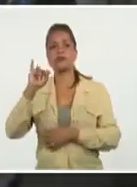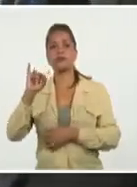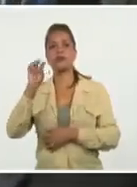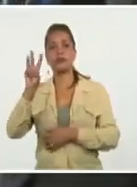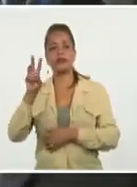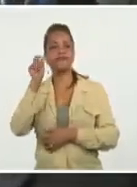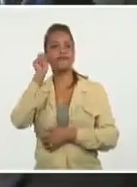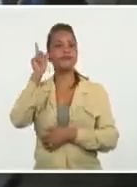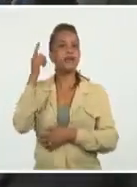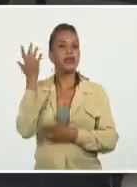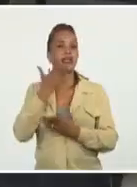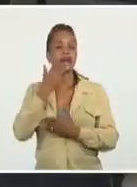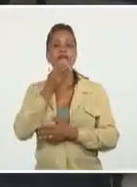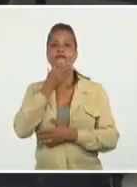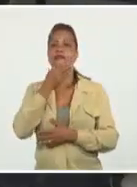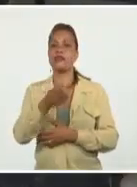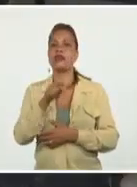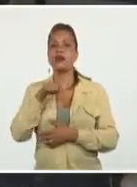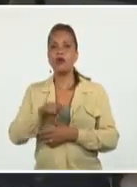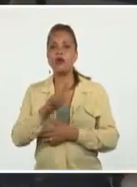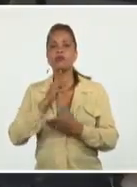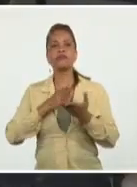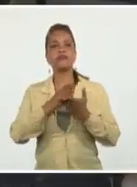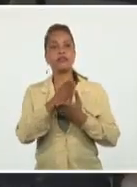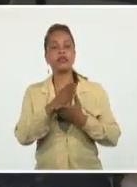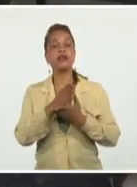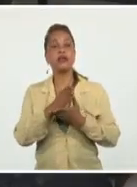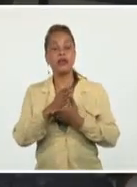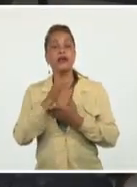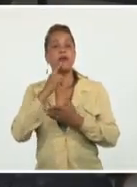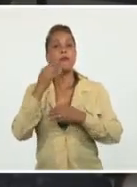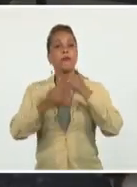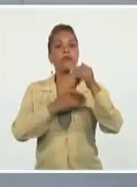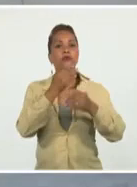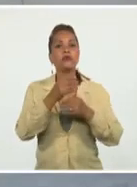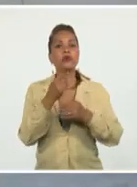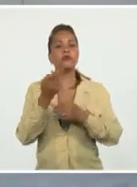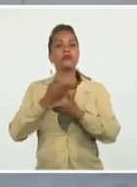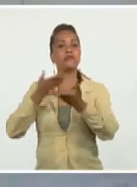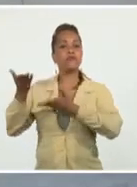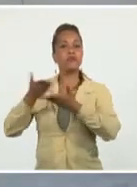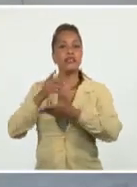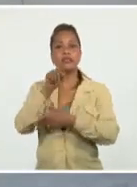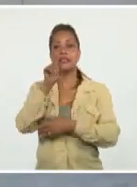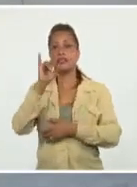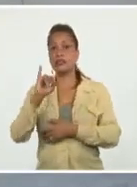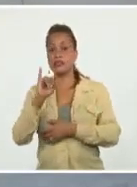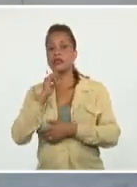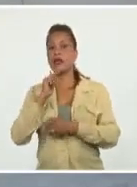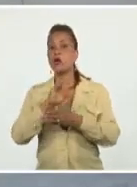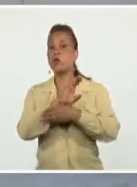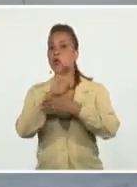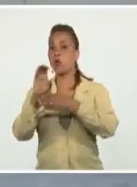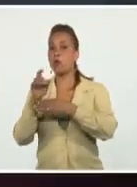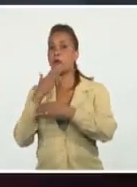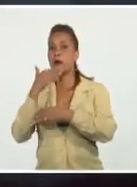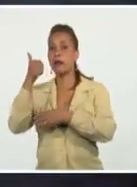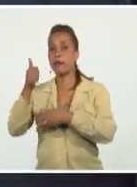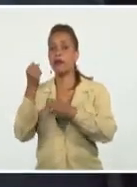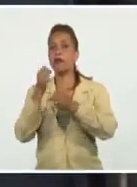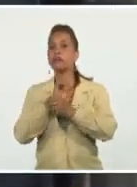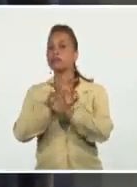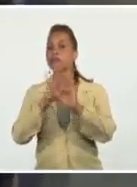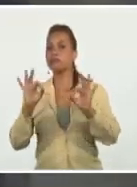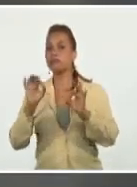comandante fidel castro vive hoy la entidad un proceso inversionista con 16 de obra para perfeccionar la calidad de sus servicios y